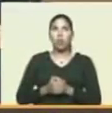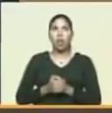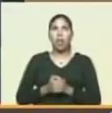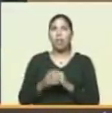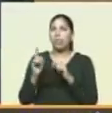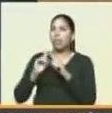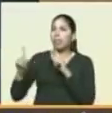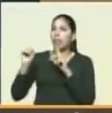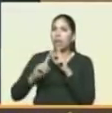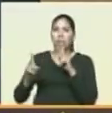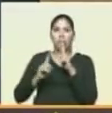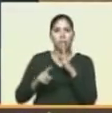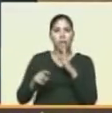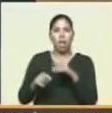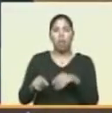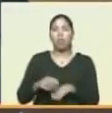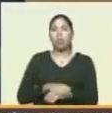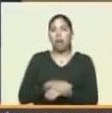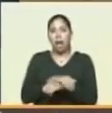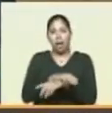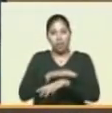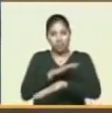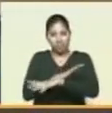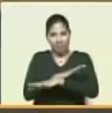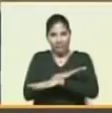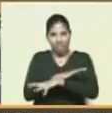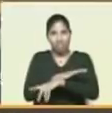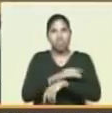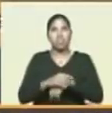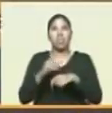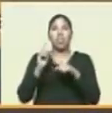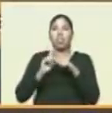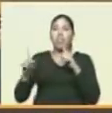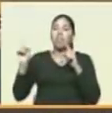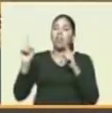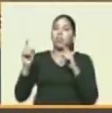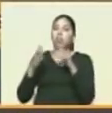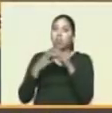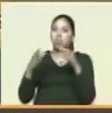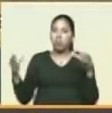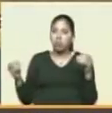tubérculos, de raíces, que con toda seguridad nuestro pueblo puede satisfacer